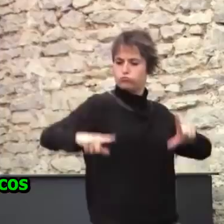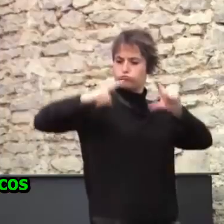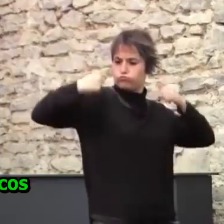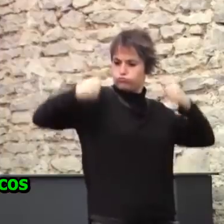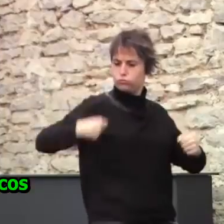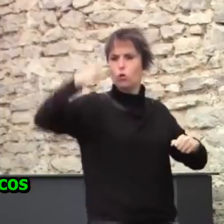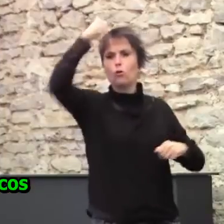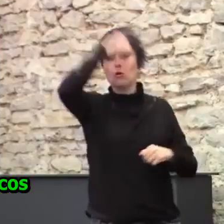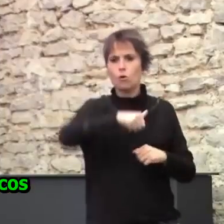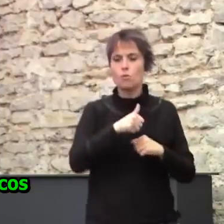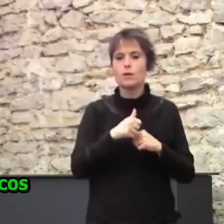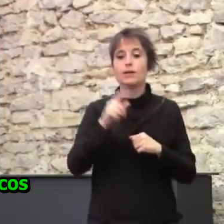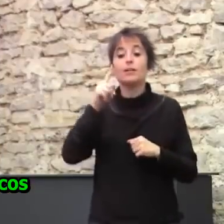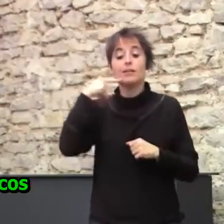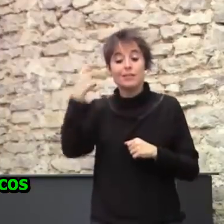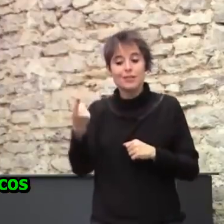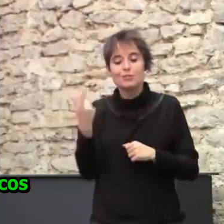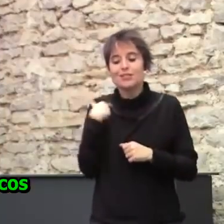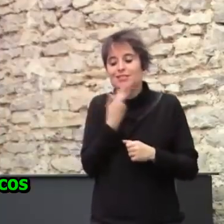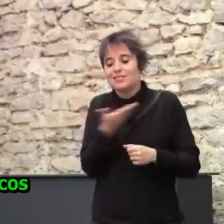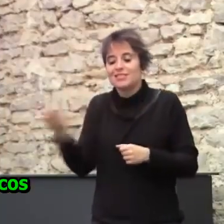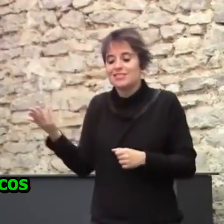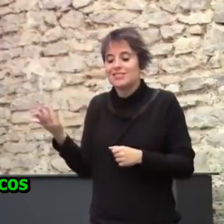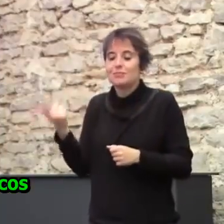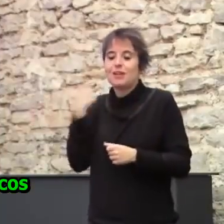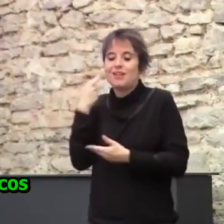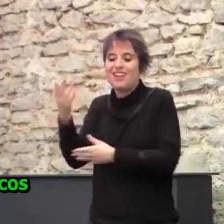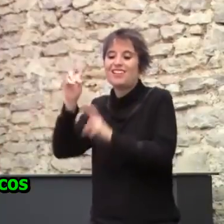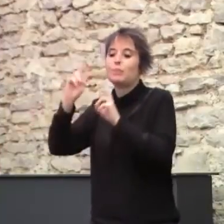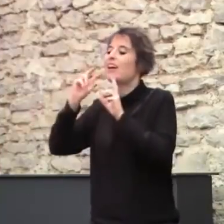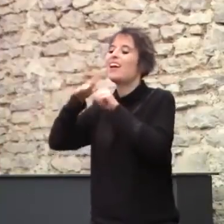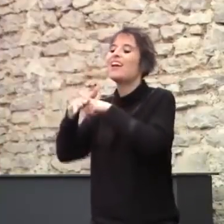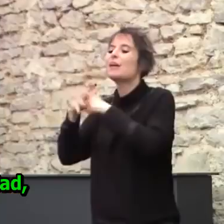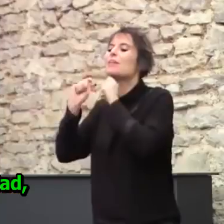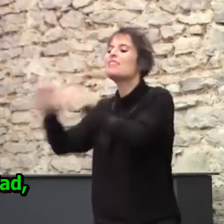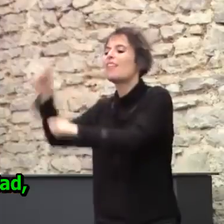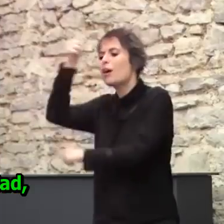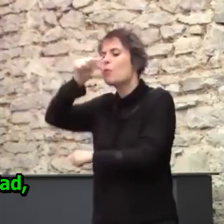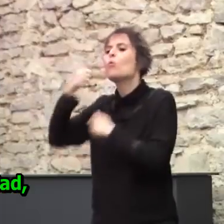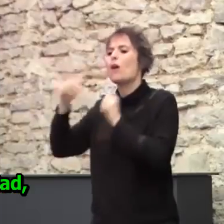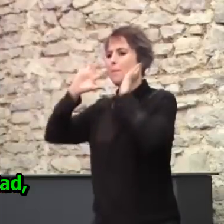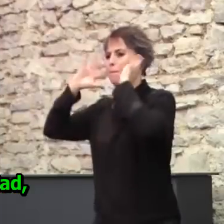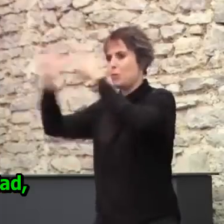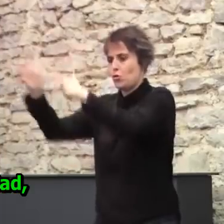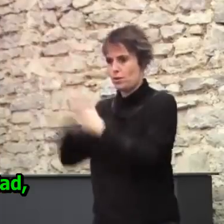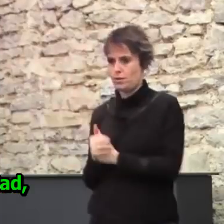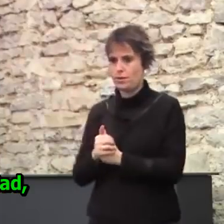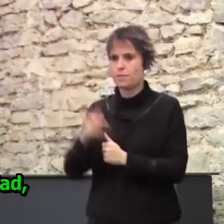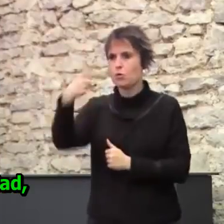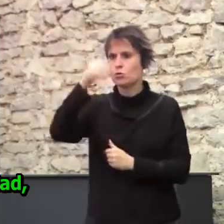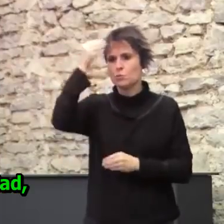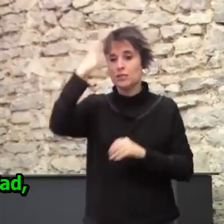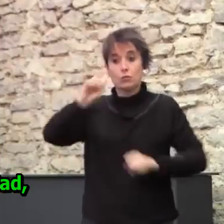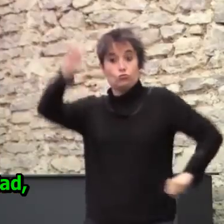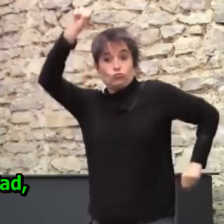y las herramientas que les dan a los chicos mayormente es la violencia. Pensar en un héroe de la